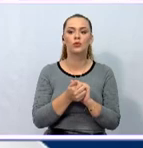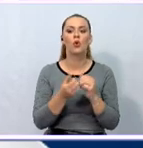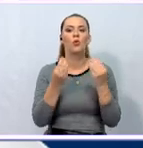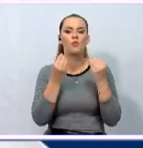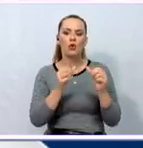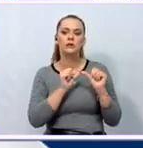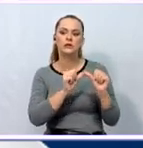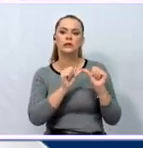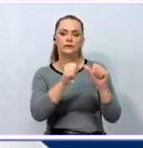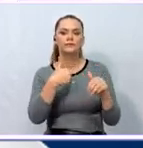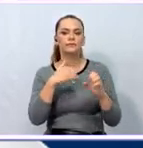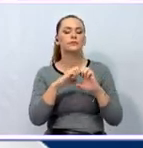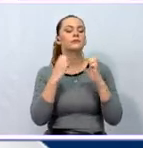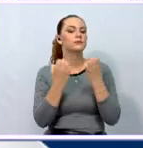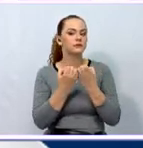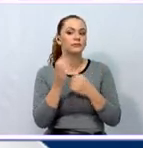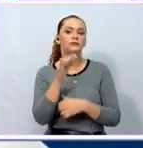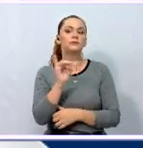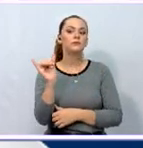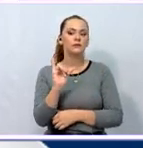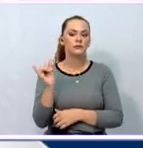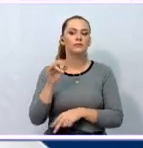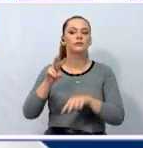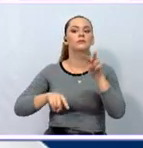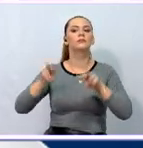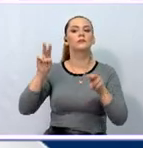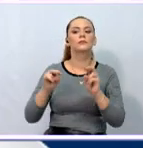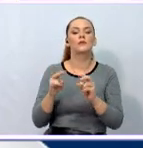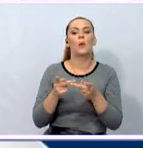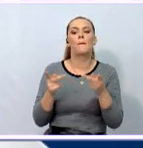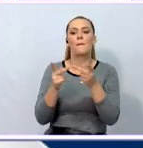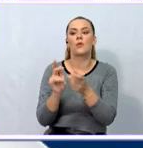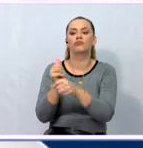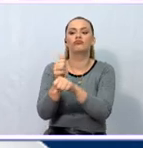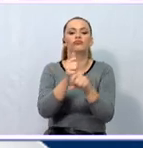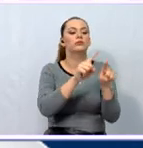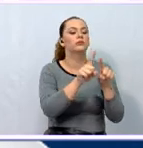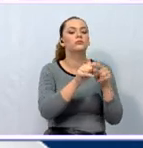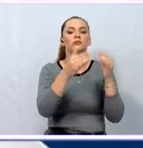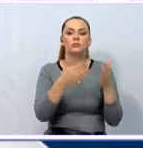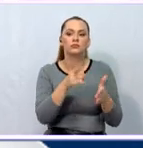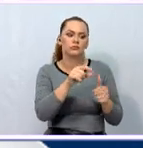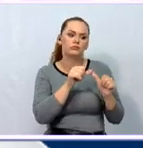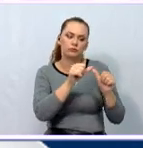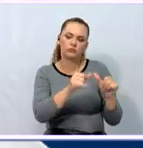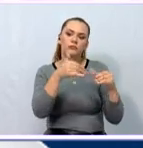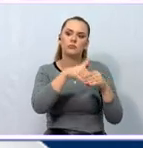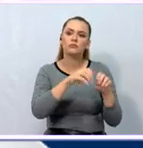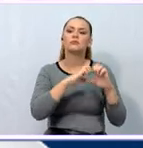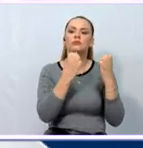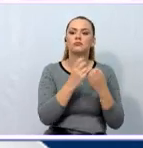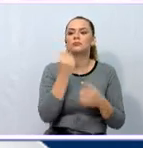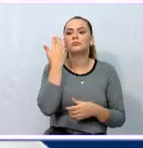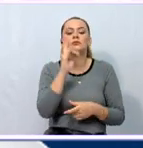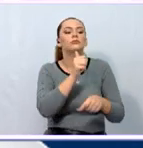continuos que tiene el equipo e incluso las variables posicionales de varios jugadores que son regulares en el equipo que